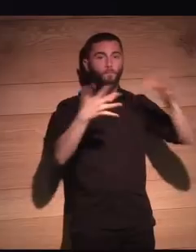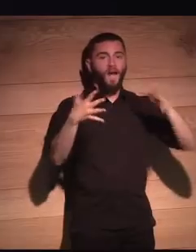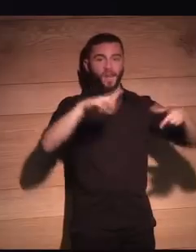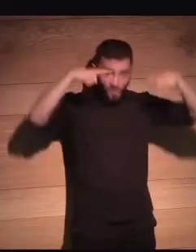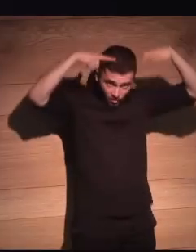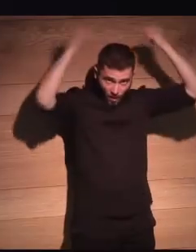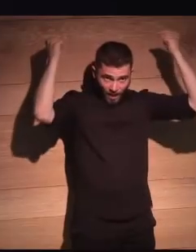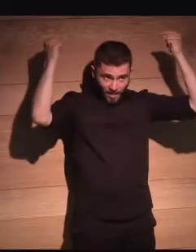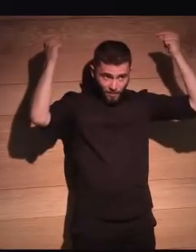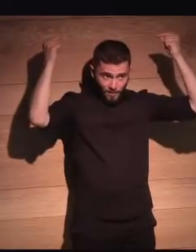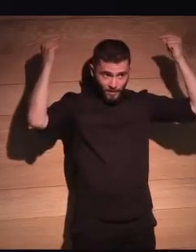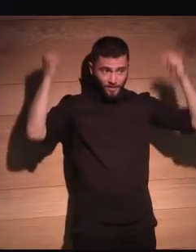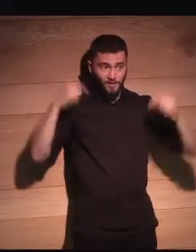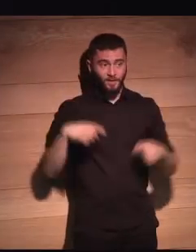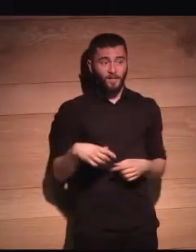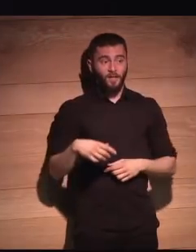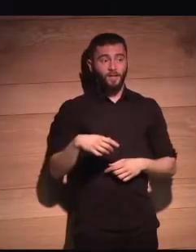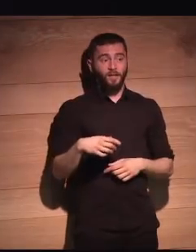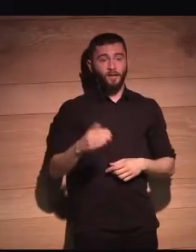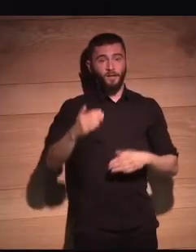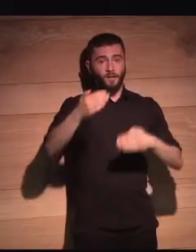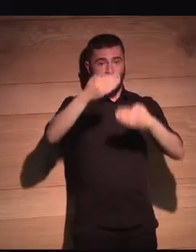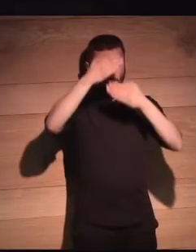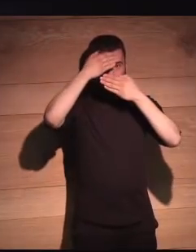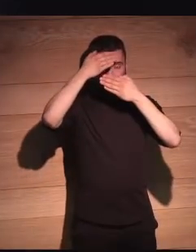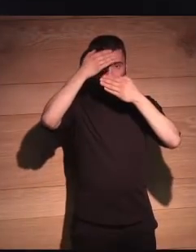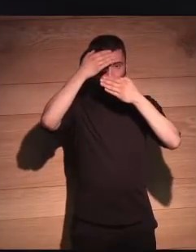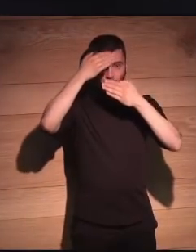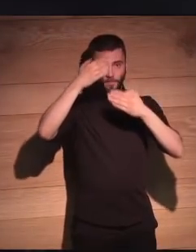No, se está refiriendo al hombre enmascarado, lo que llamamos The Phantom. Claro. The